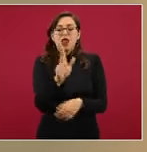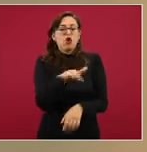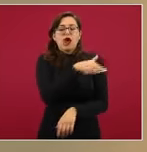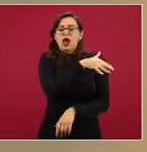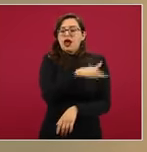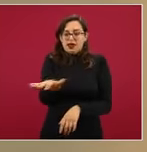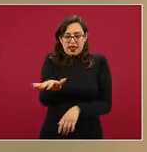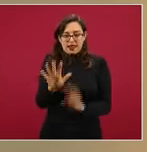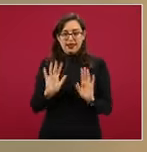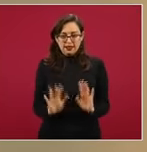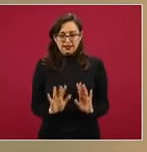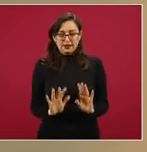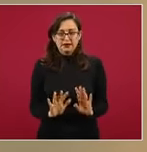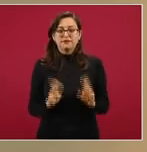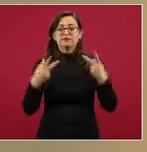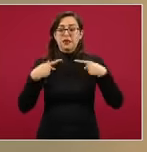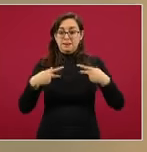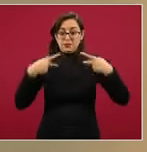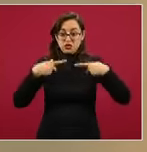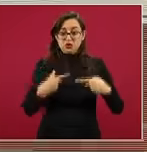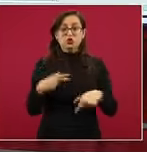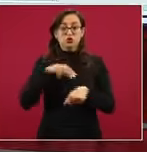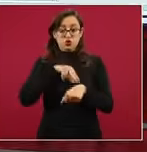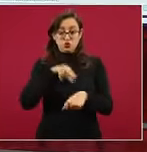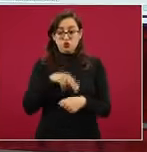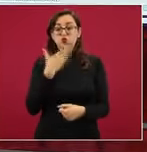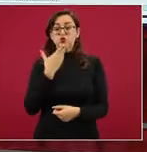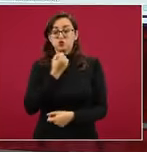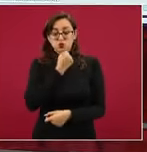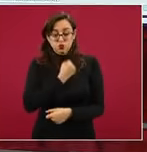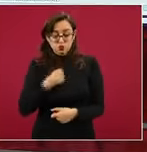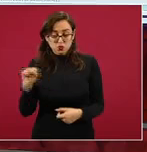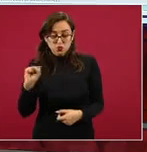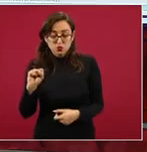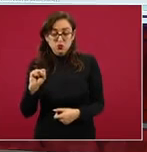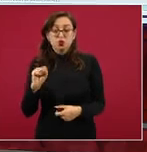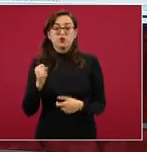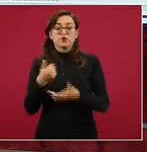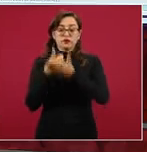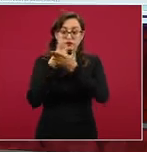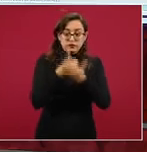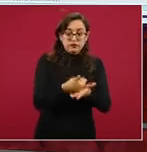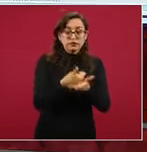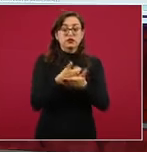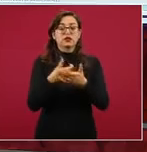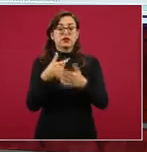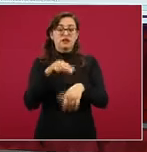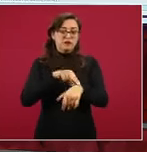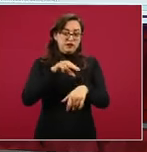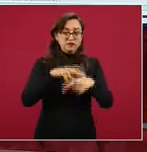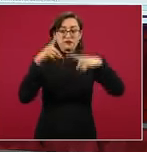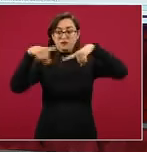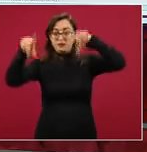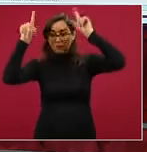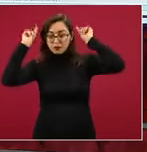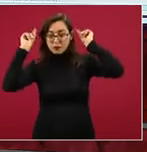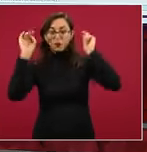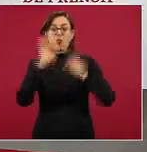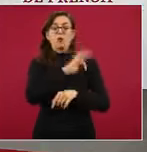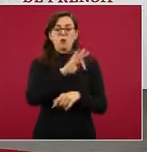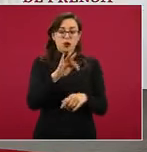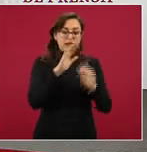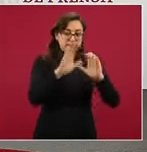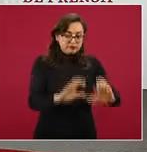general, en donde personas especialistas en la materia, personal médico, personal de enfermería,